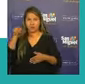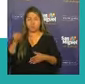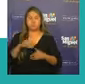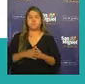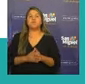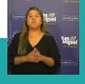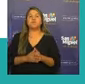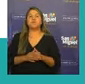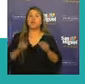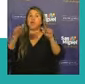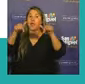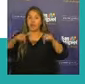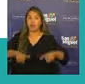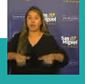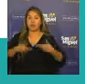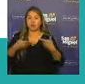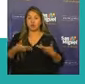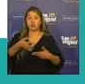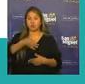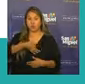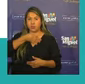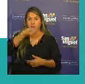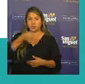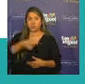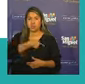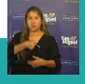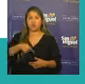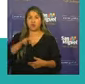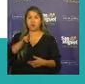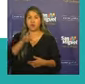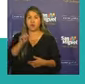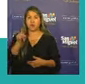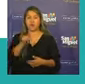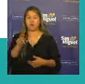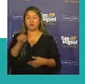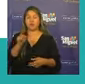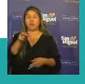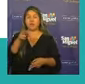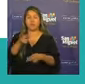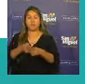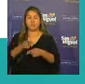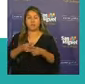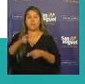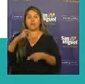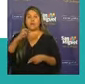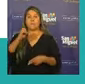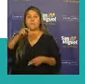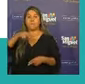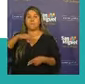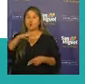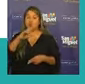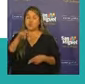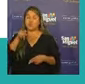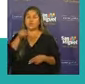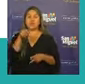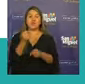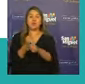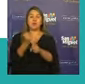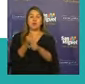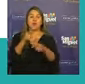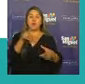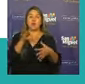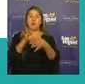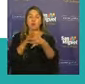Aquí por eso nombraba a la señora Rosa Ponce, porque esto es un trabajo muy en conjunto y colectivo. El